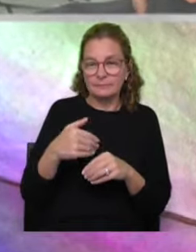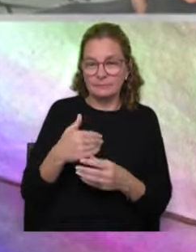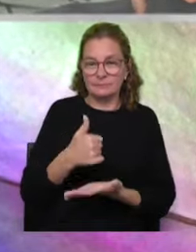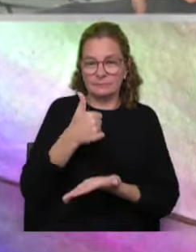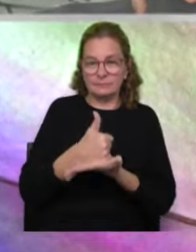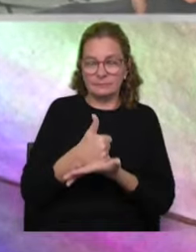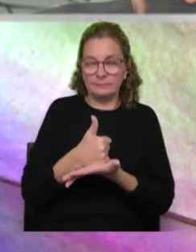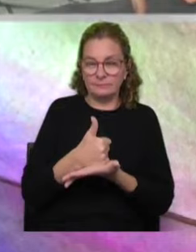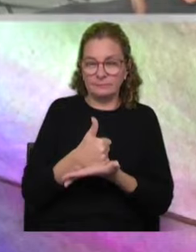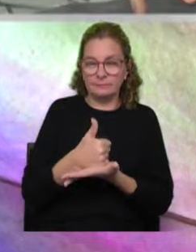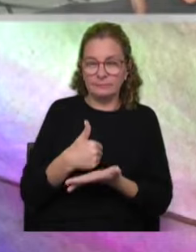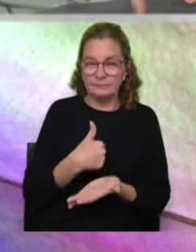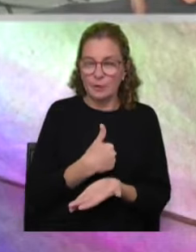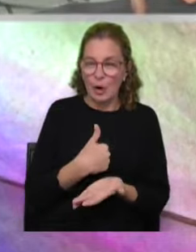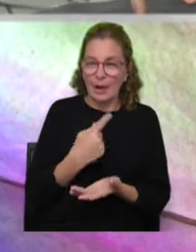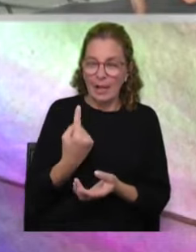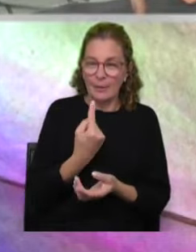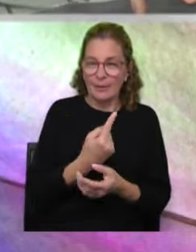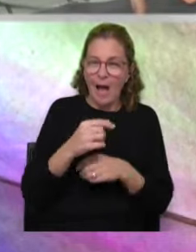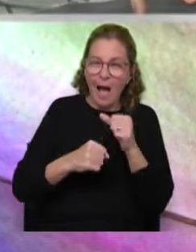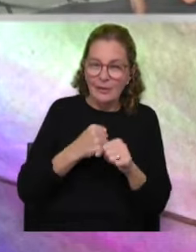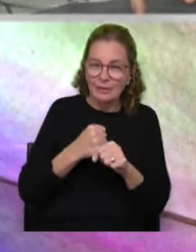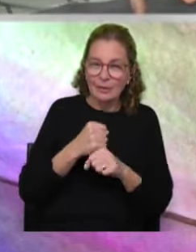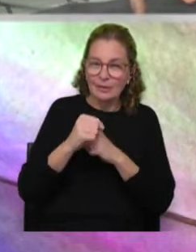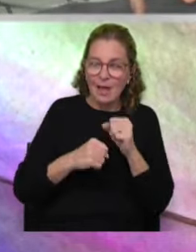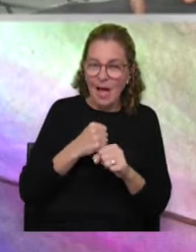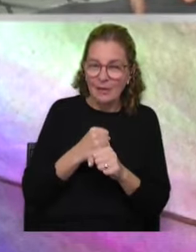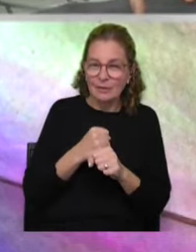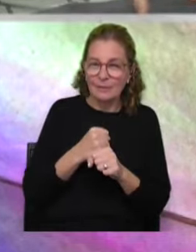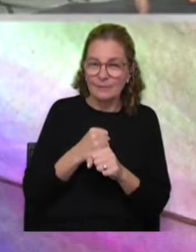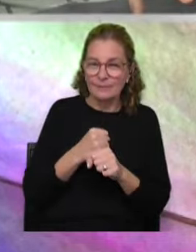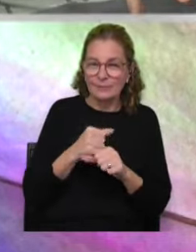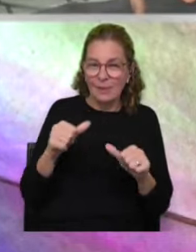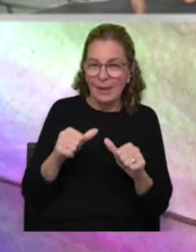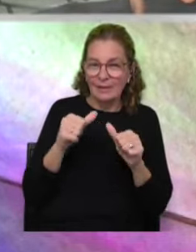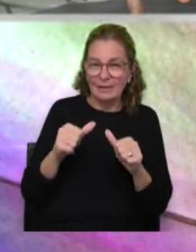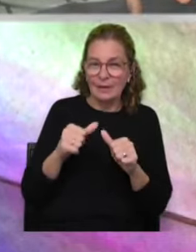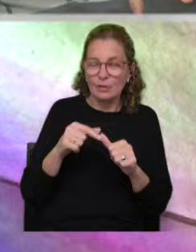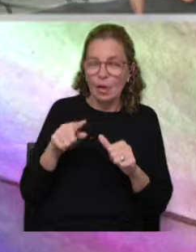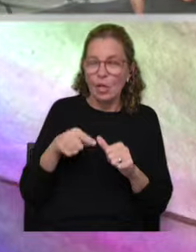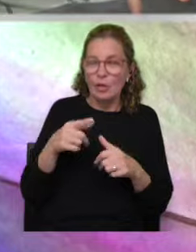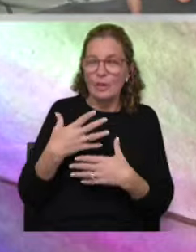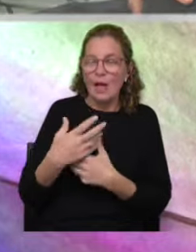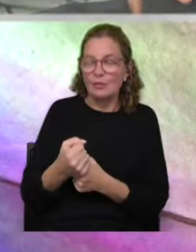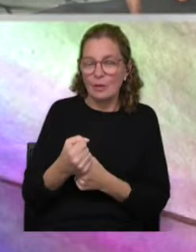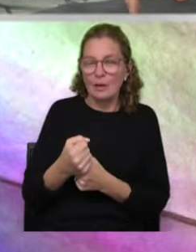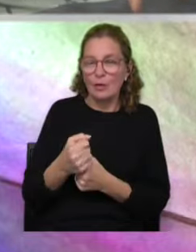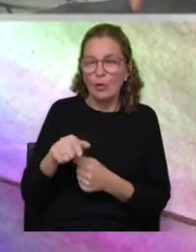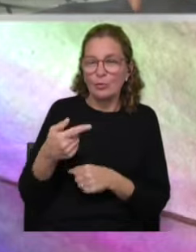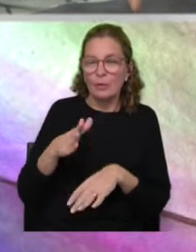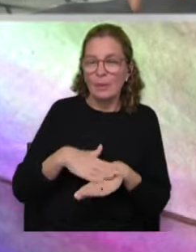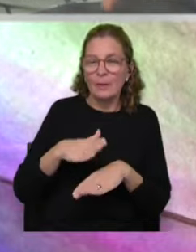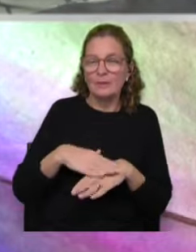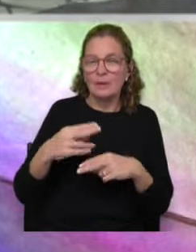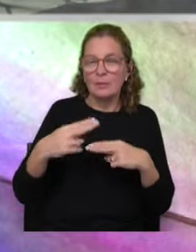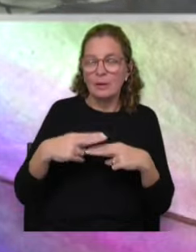protagonismo. A lo largo de tantos años te vas hermanando y vas viendo dónde puedes aportar. Claro. Otro se encargó de las